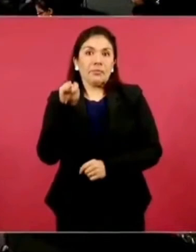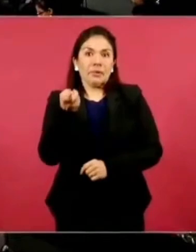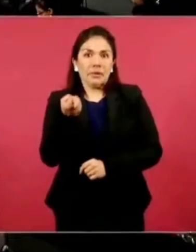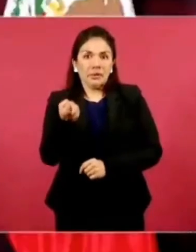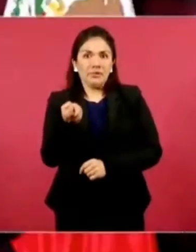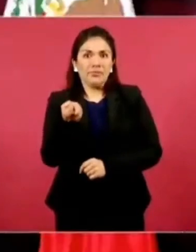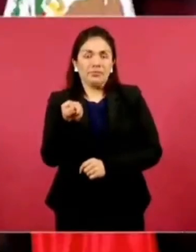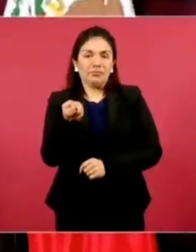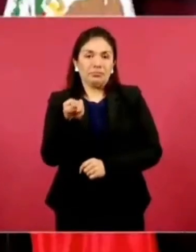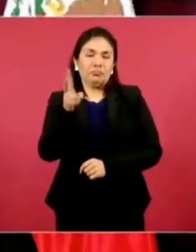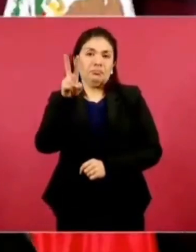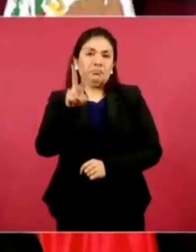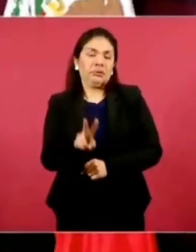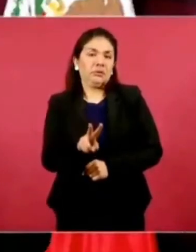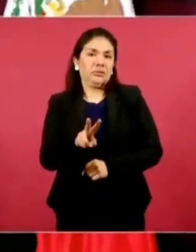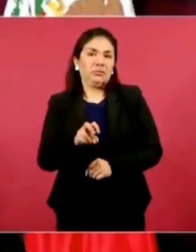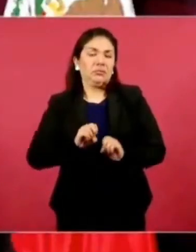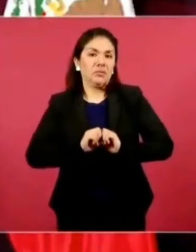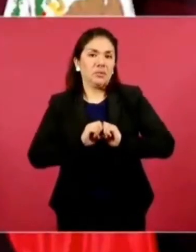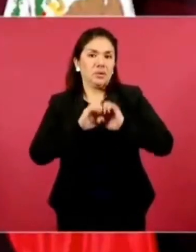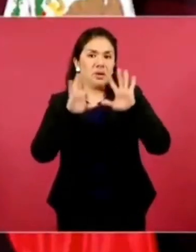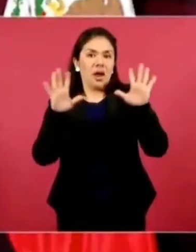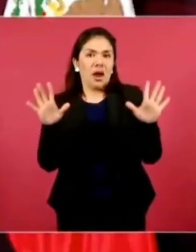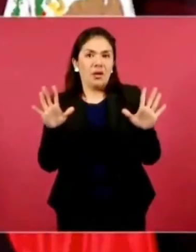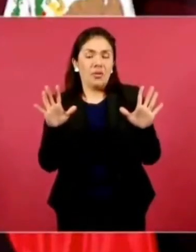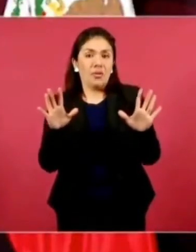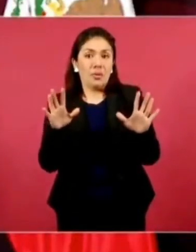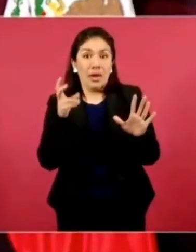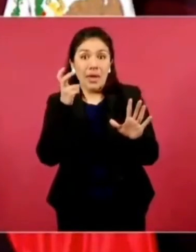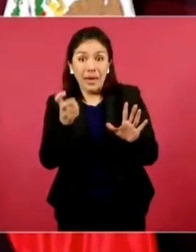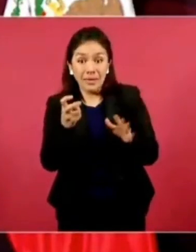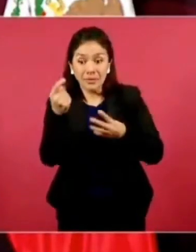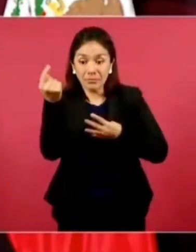eso es ir al fondo?